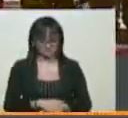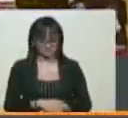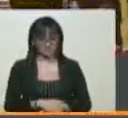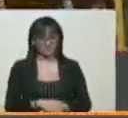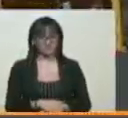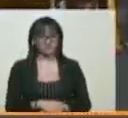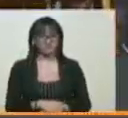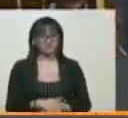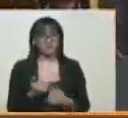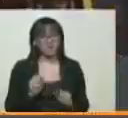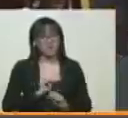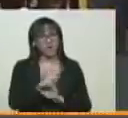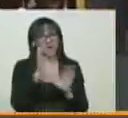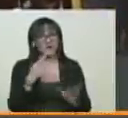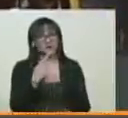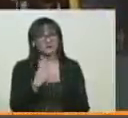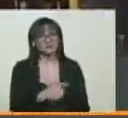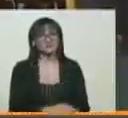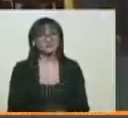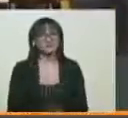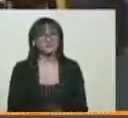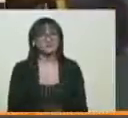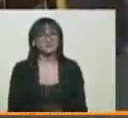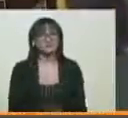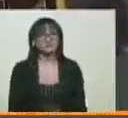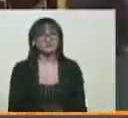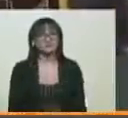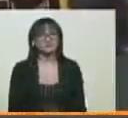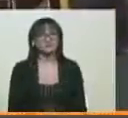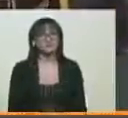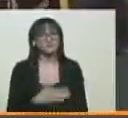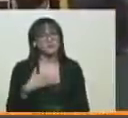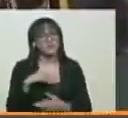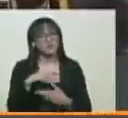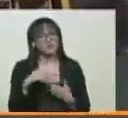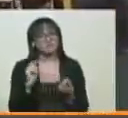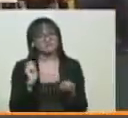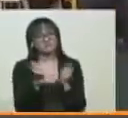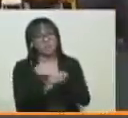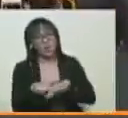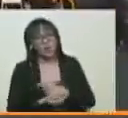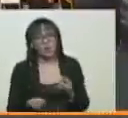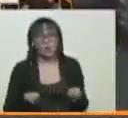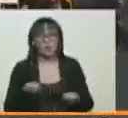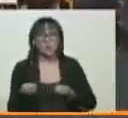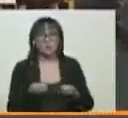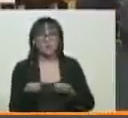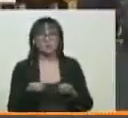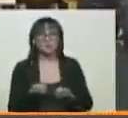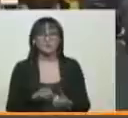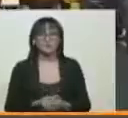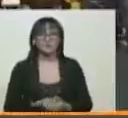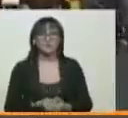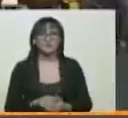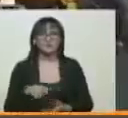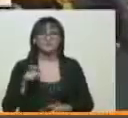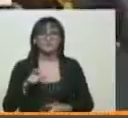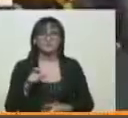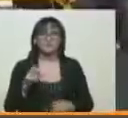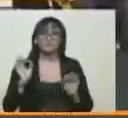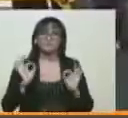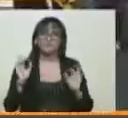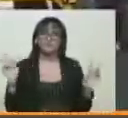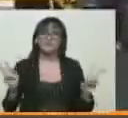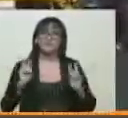Y yo les hablo claro. Yo quiero hacer una revolución económica. Pero necesitamos una gran